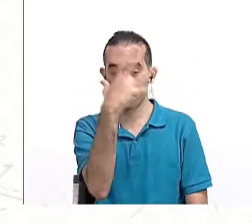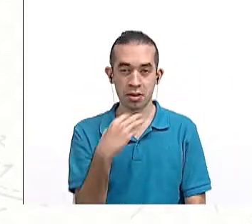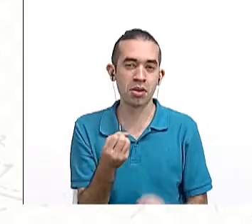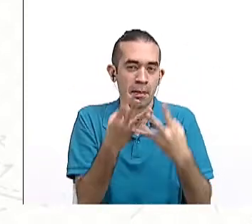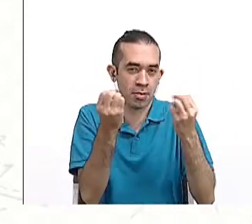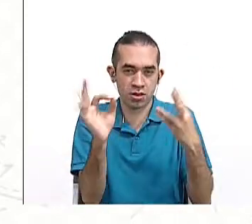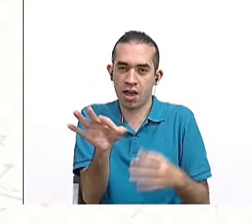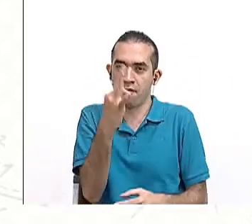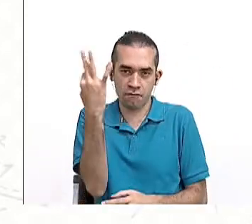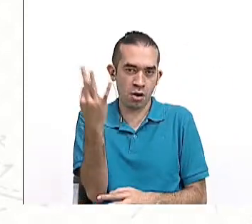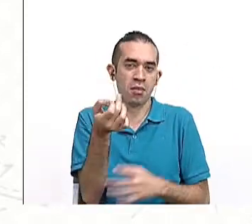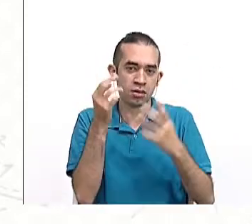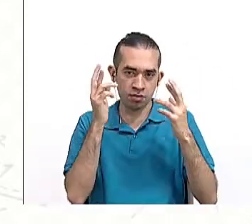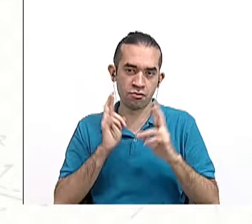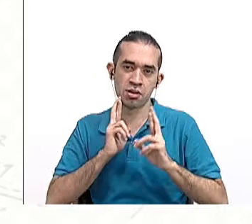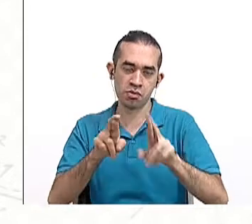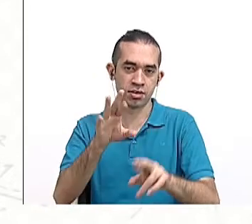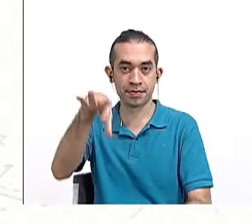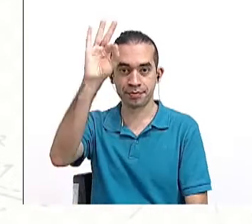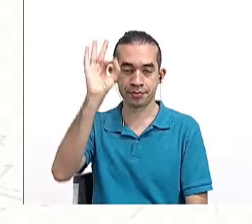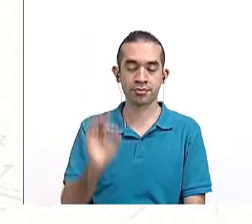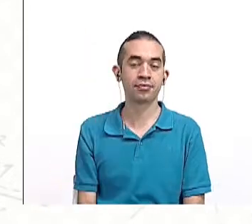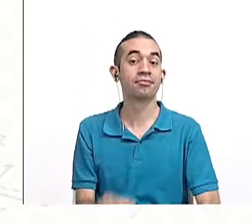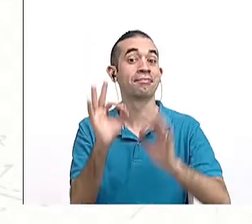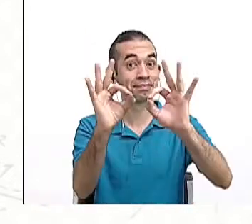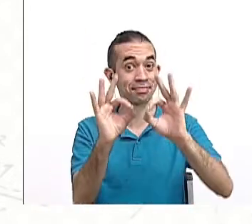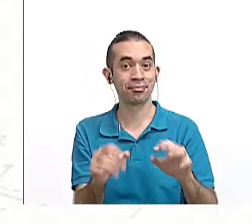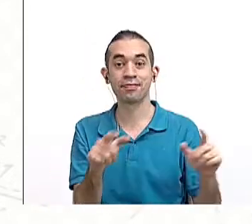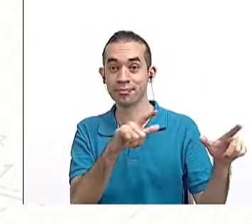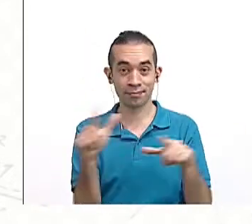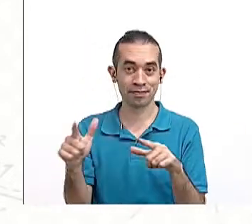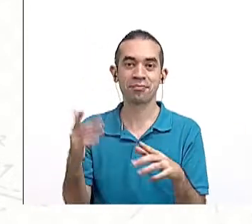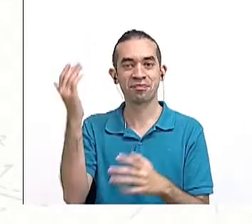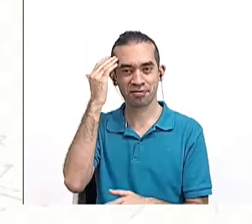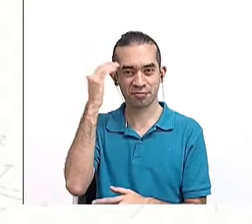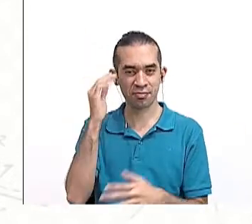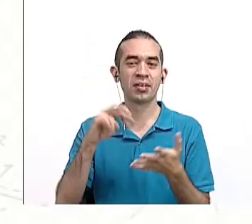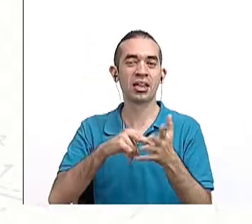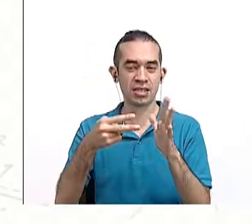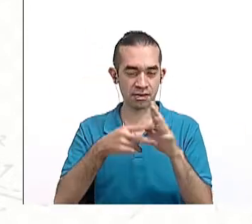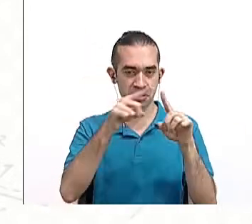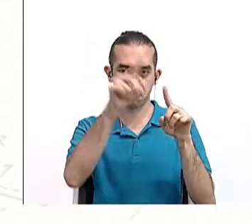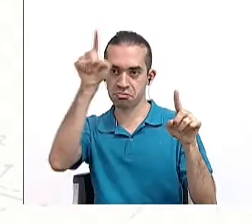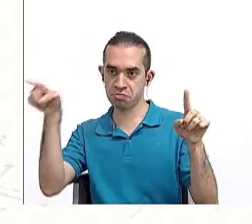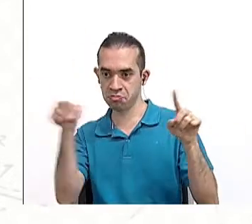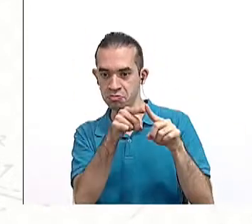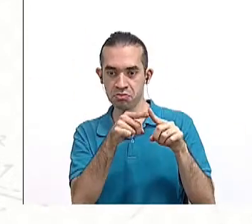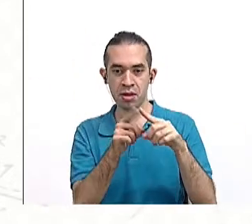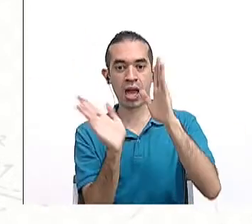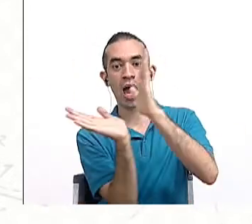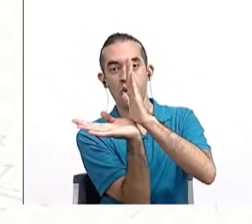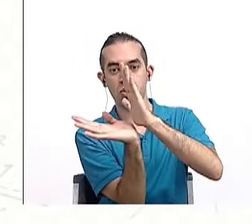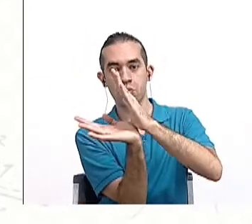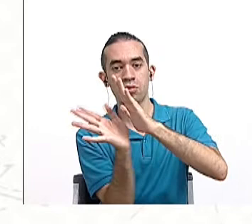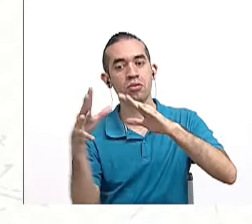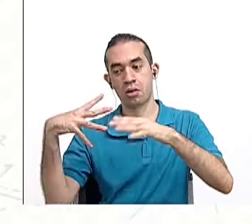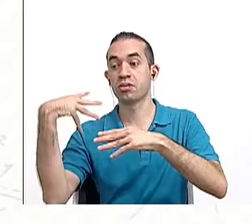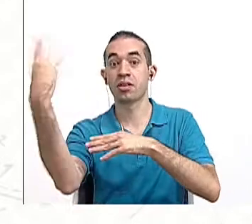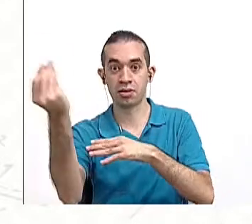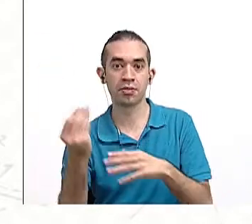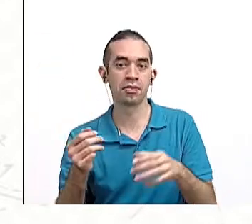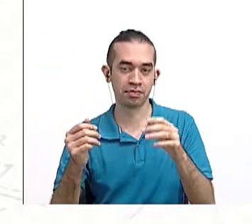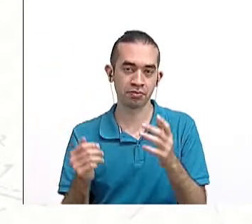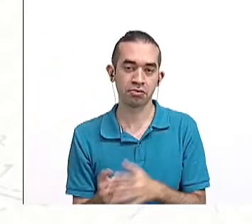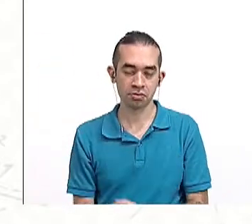maneras de llegar a roma por así entonces ya las presenten lo que son ángulos no quieren seguir aprendiendo claro para eso estamos